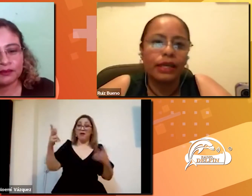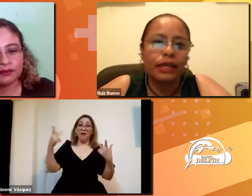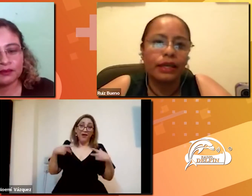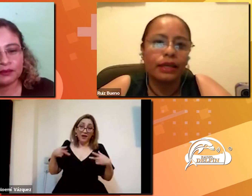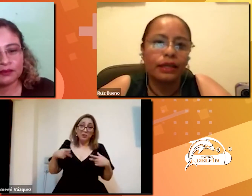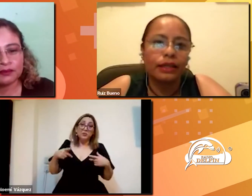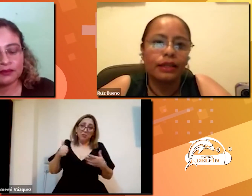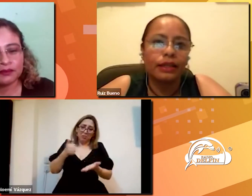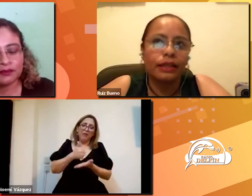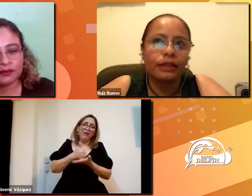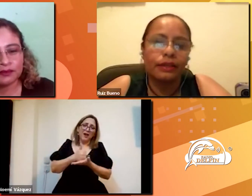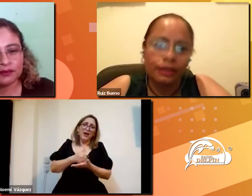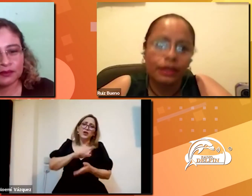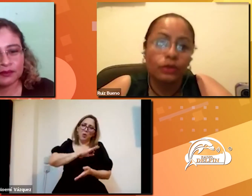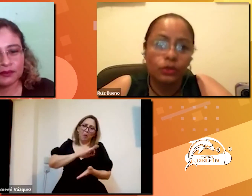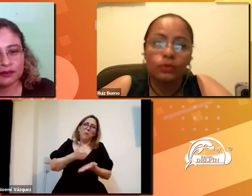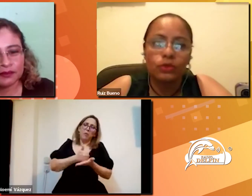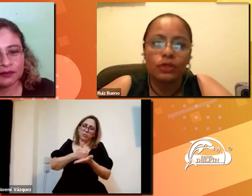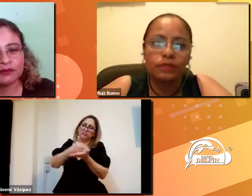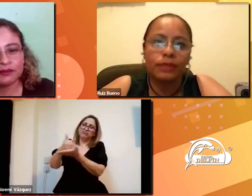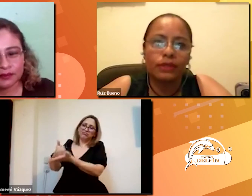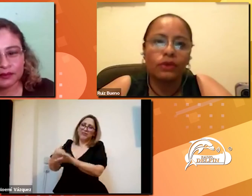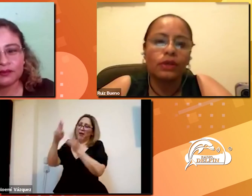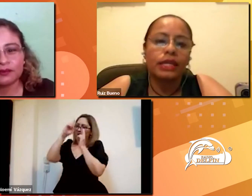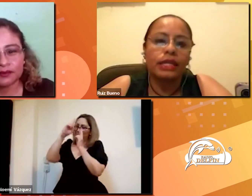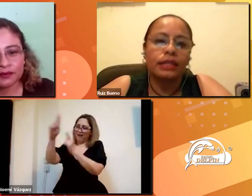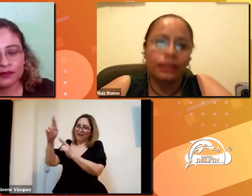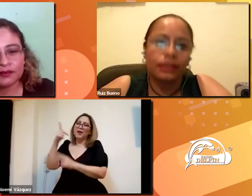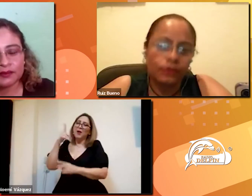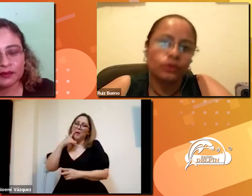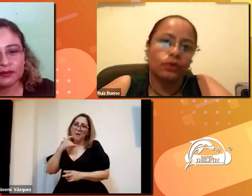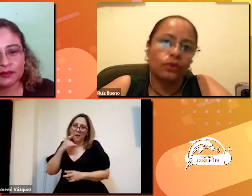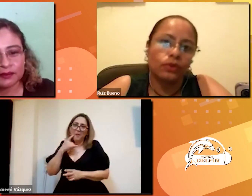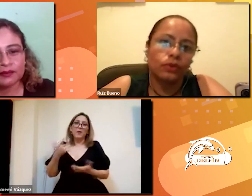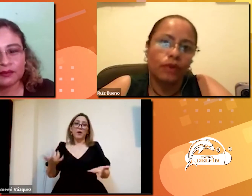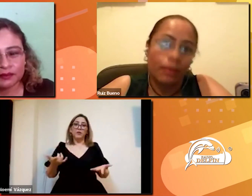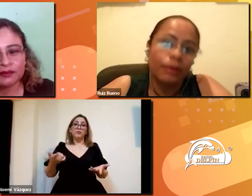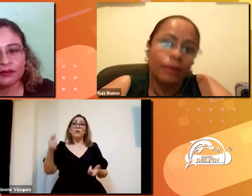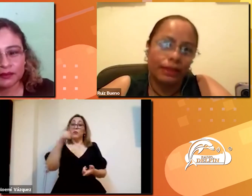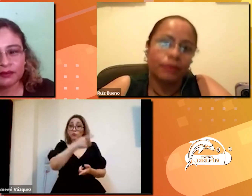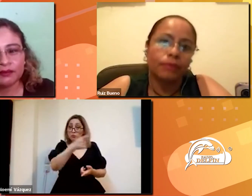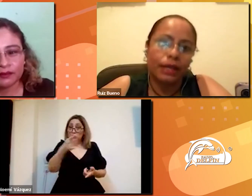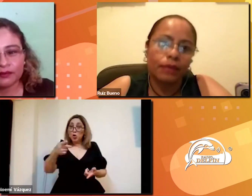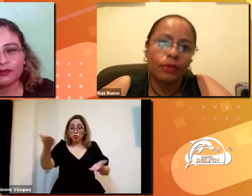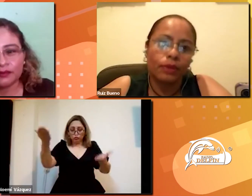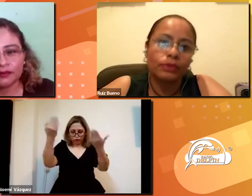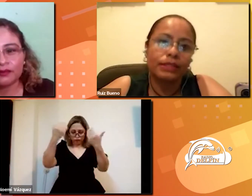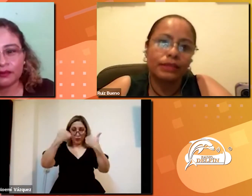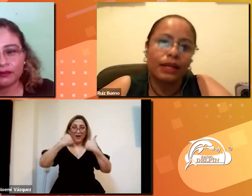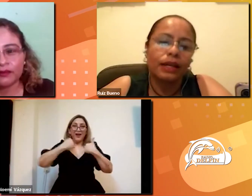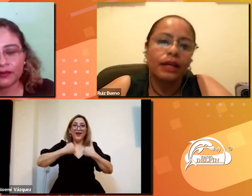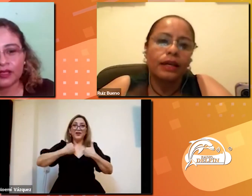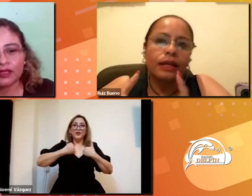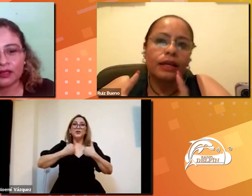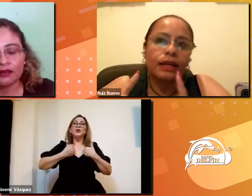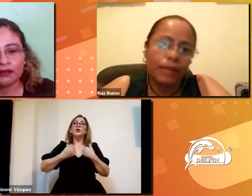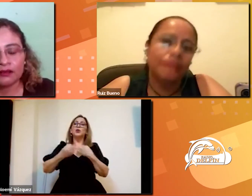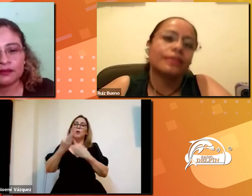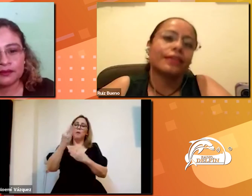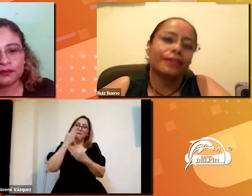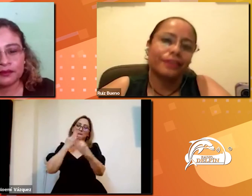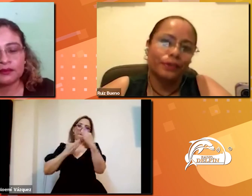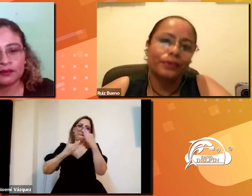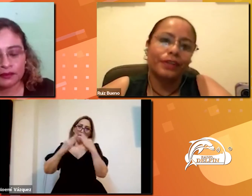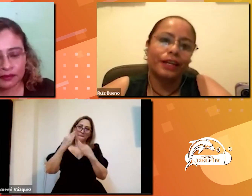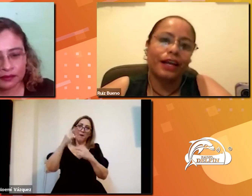olvidemos de tratarnos con mucho respeto y tratarnos con amablemente, para que podamos estar en